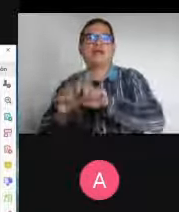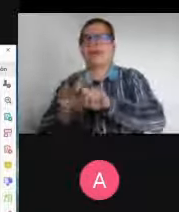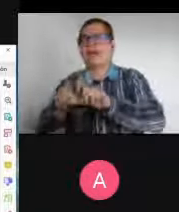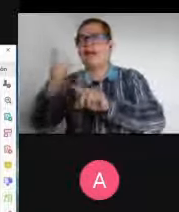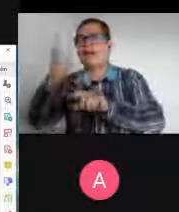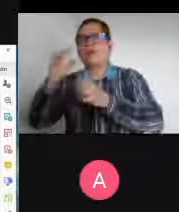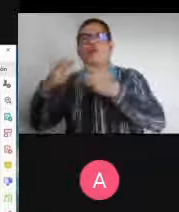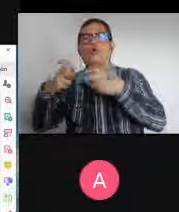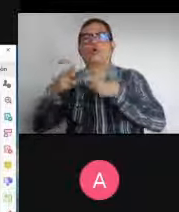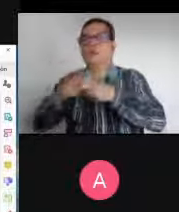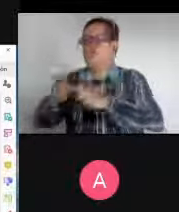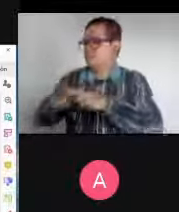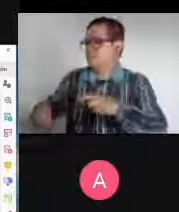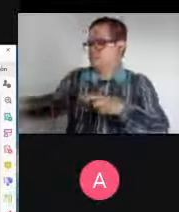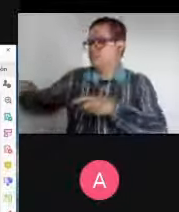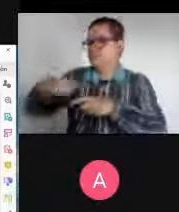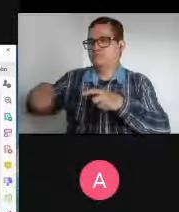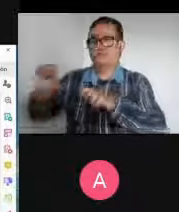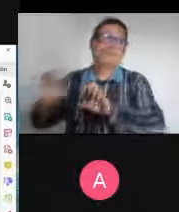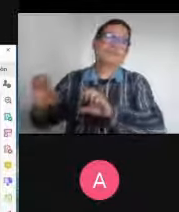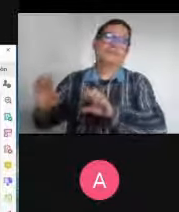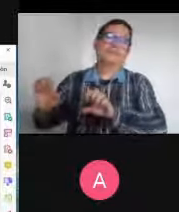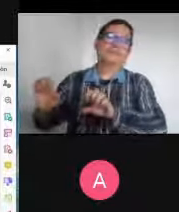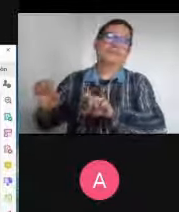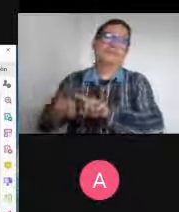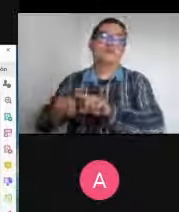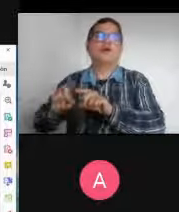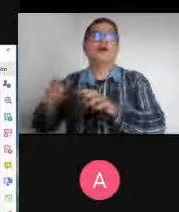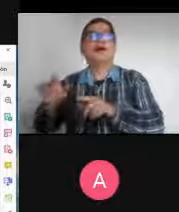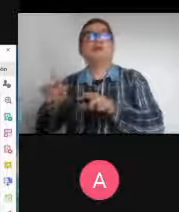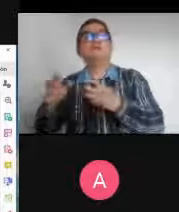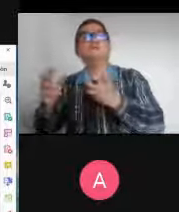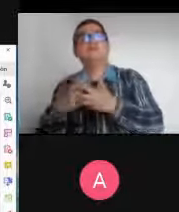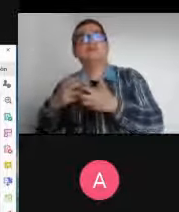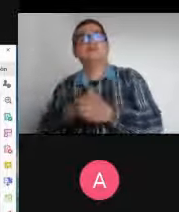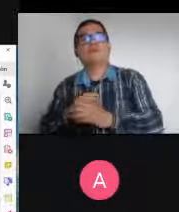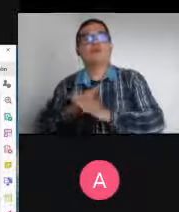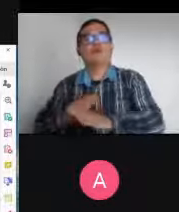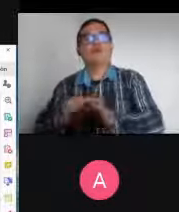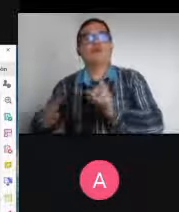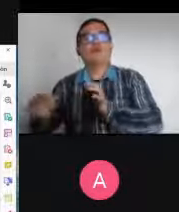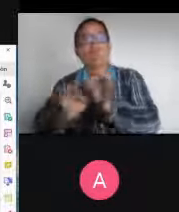para que nos bloquee nuestro circuito. Entonces es un sistema de protección para nuestro